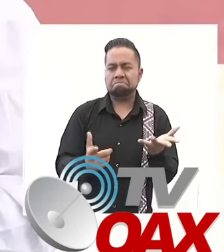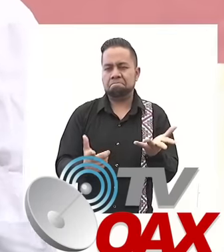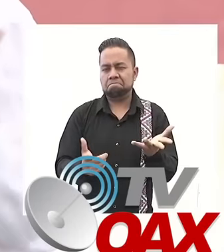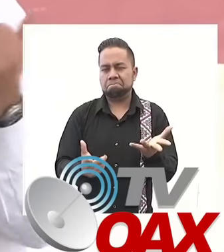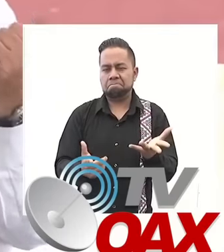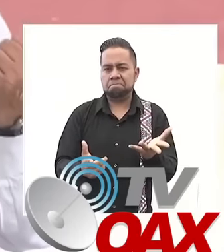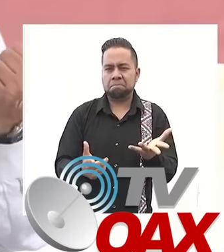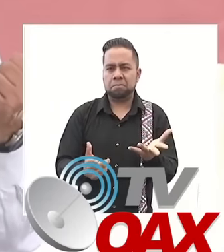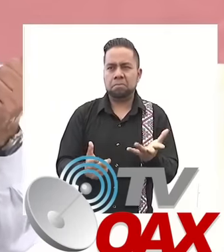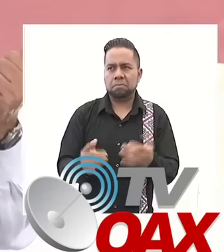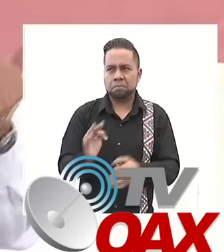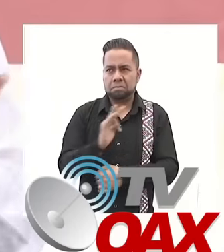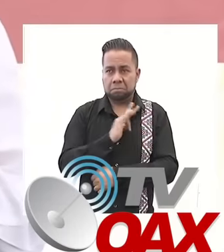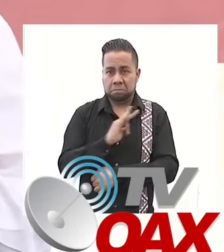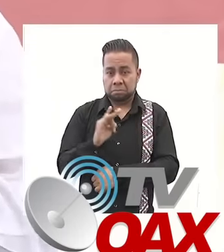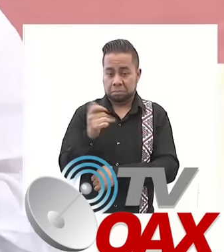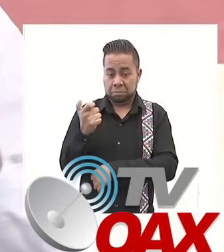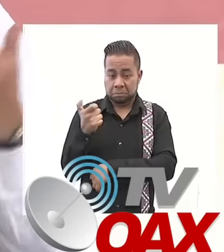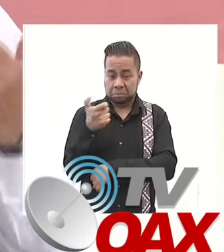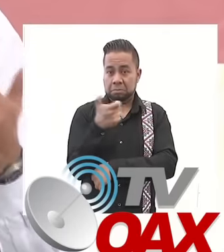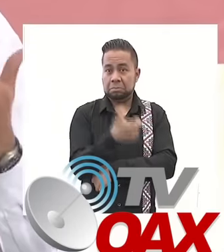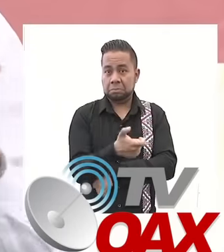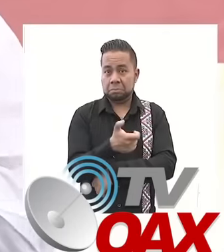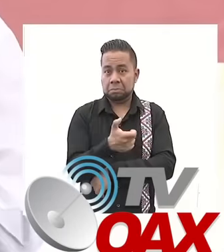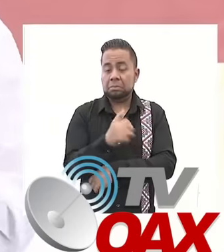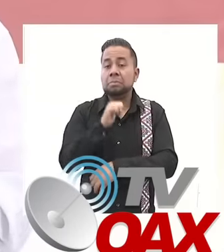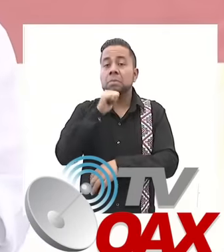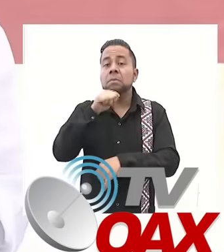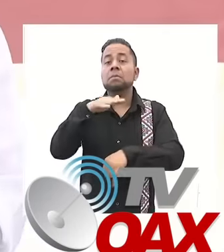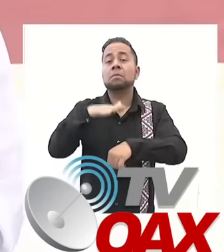se cobre nada más a